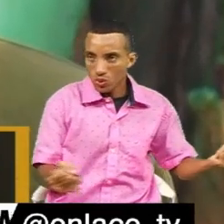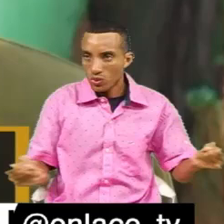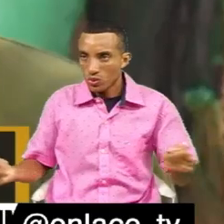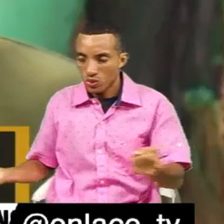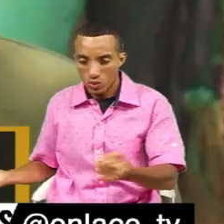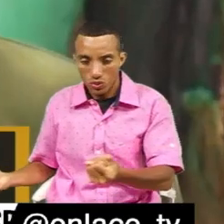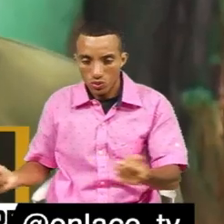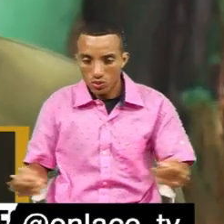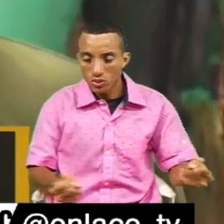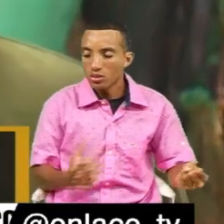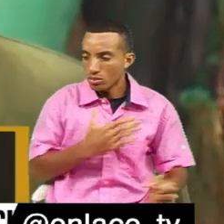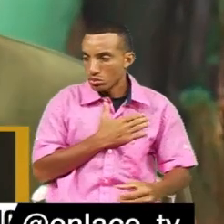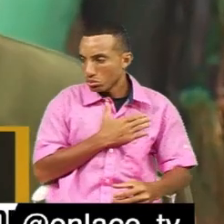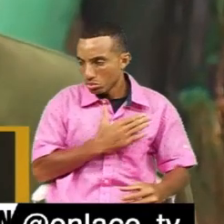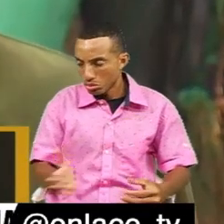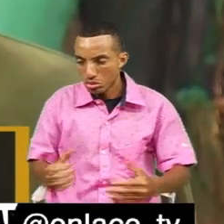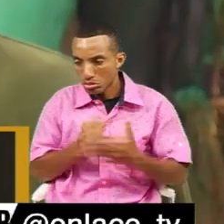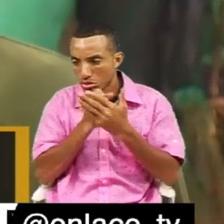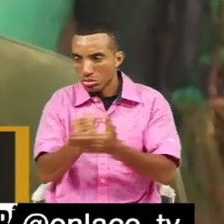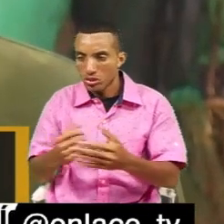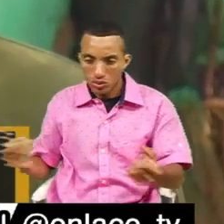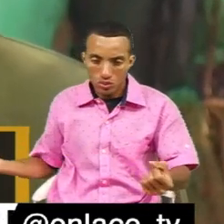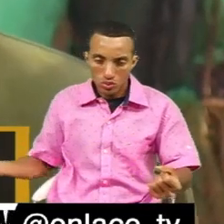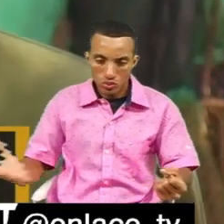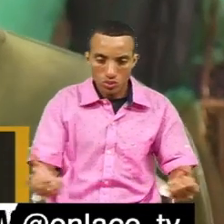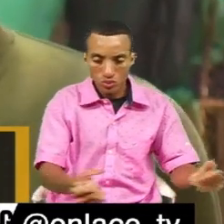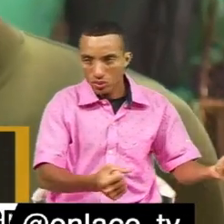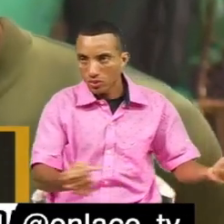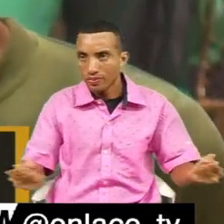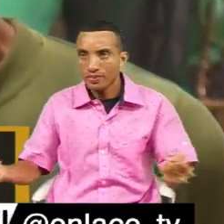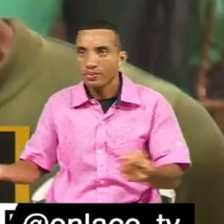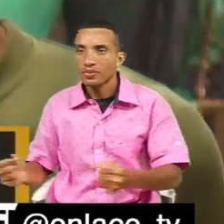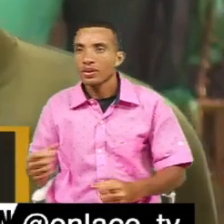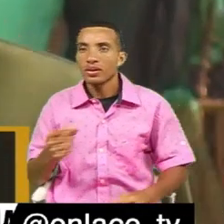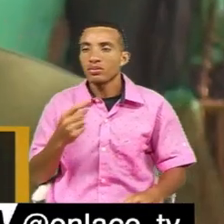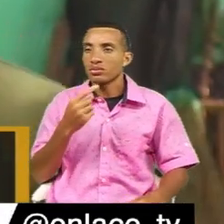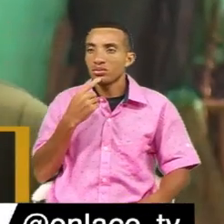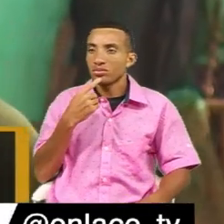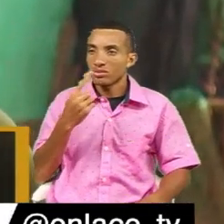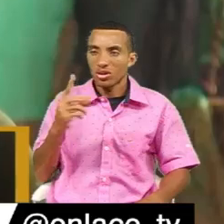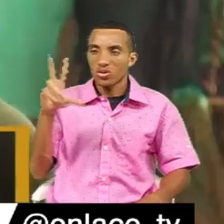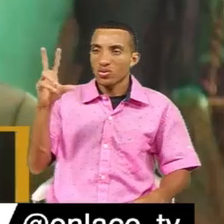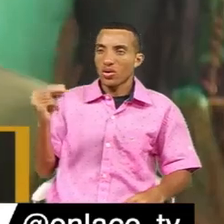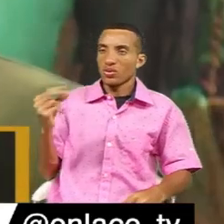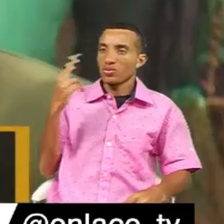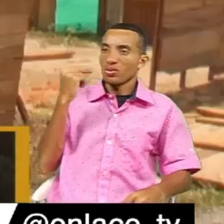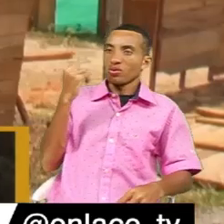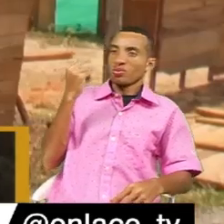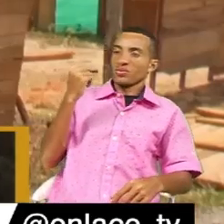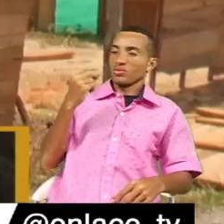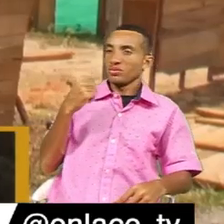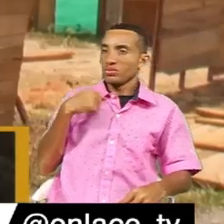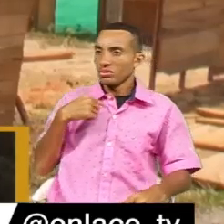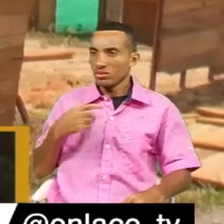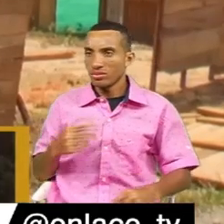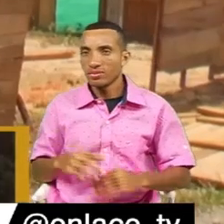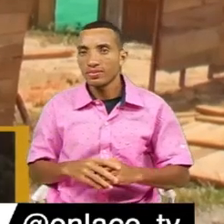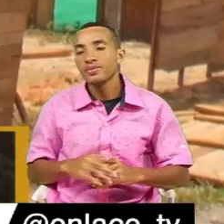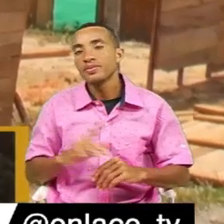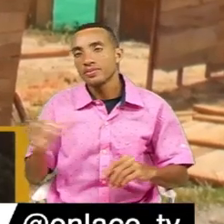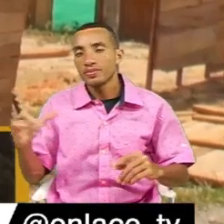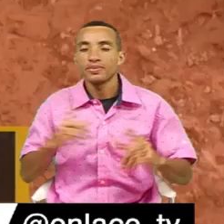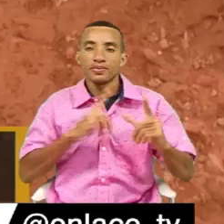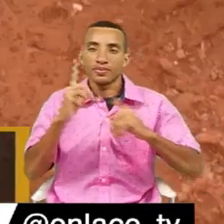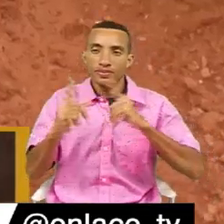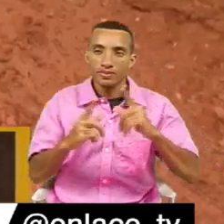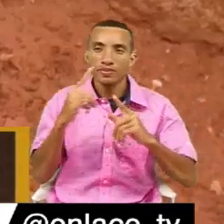de limpiarles y que nos colaboraban, nosotros mismos colaboramos aquí con la gasolina, pero dijeron que no, que ellos no daban ningún permiso para poder limpiar eso. Ediles y dirigentes comunales